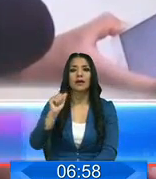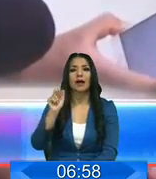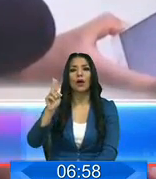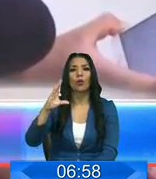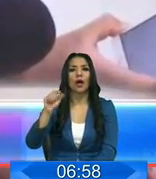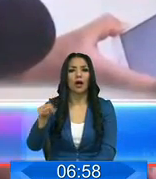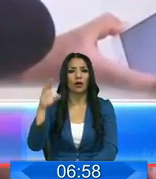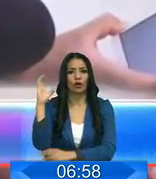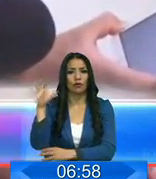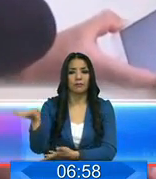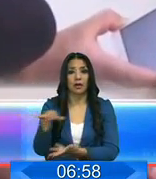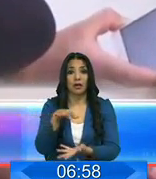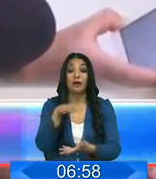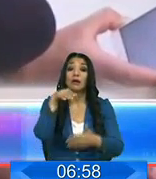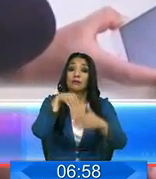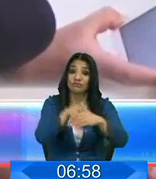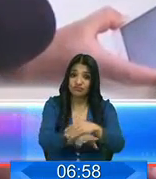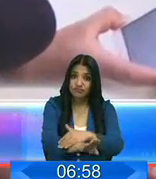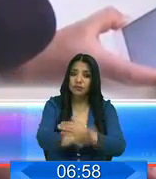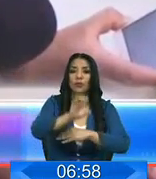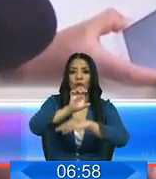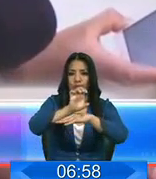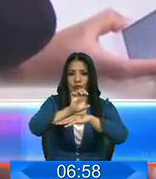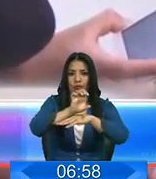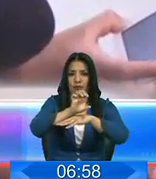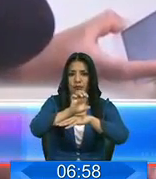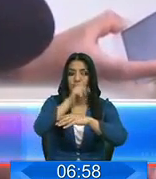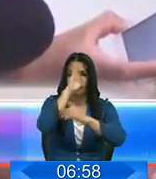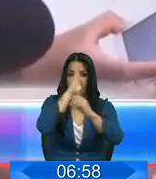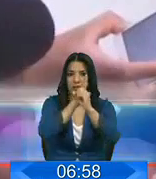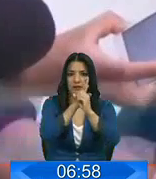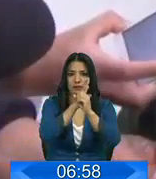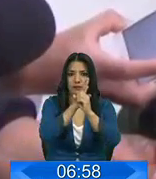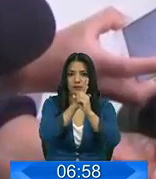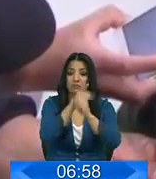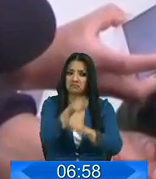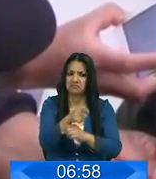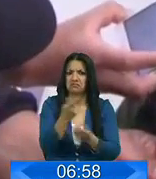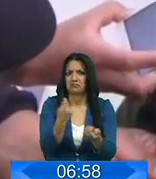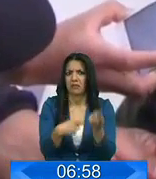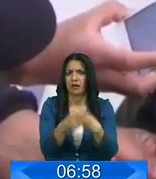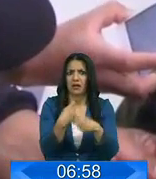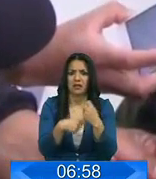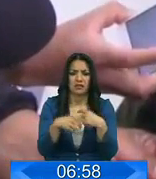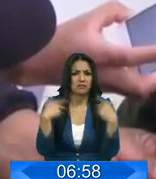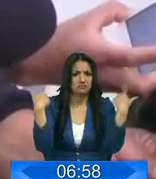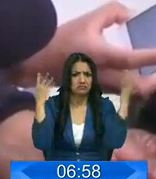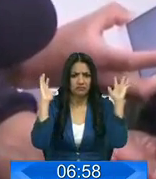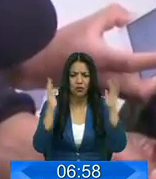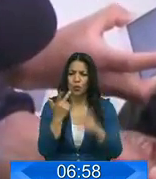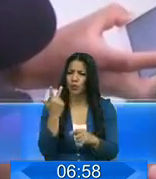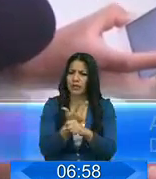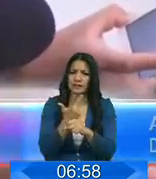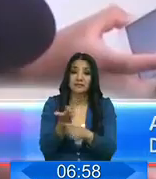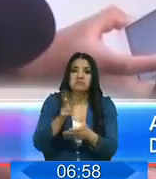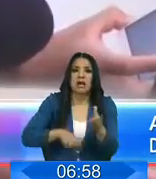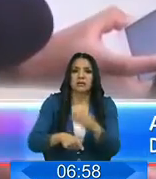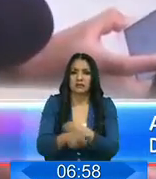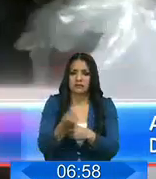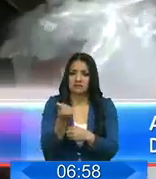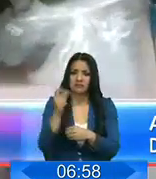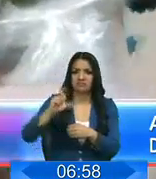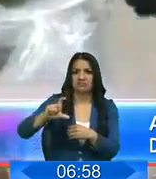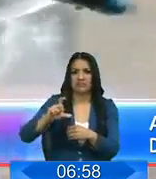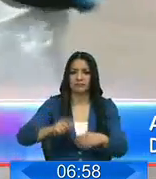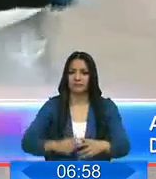su destino era precisamente hacia el país vecino del Ecuador, donde pues estos alijos de droga valen o triplican significativamente el tema de su valor.